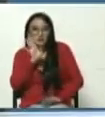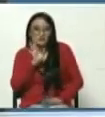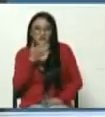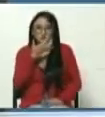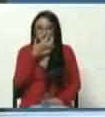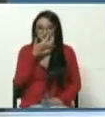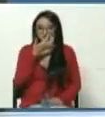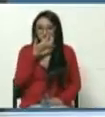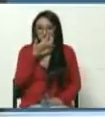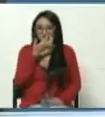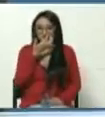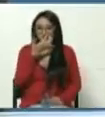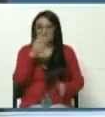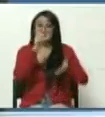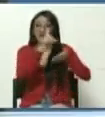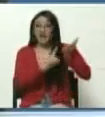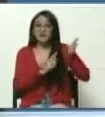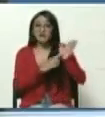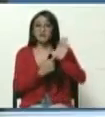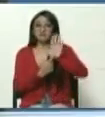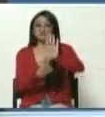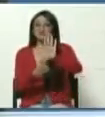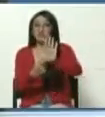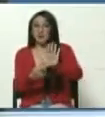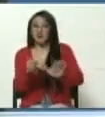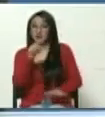Quiero mencionar esta lista para que el país